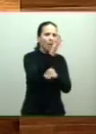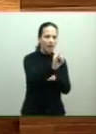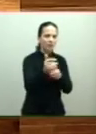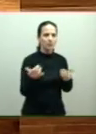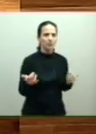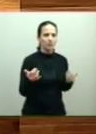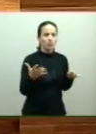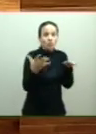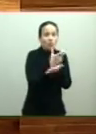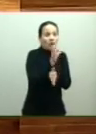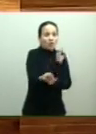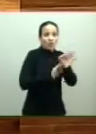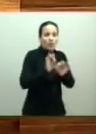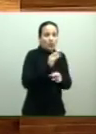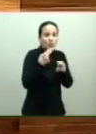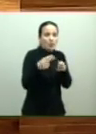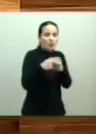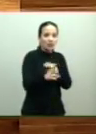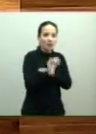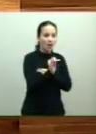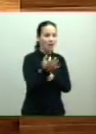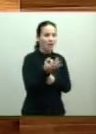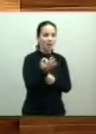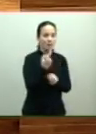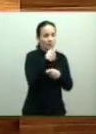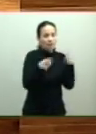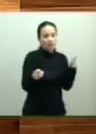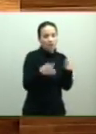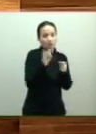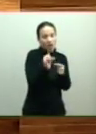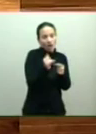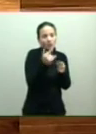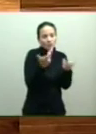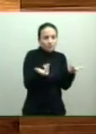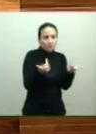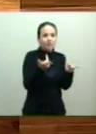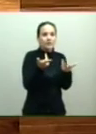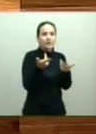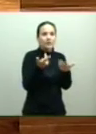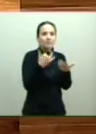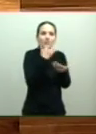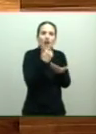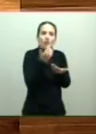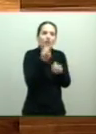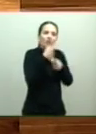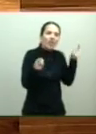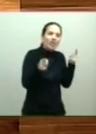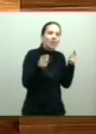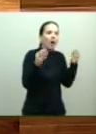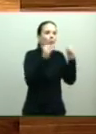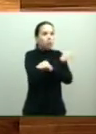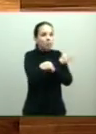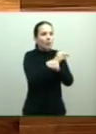Todas las organizaciones políticas tienen diferencias y discrepancias. Y no es la diferencia o la